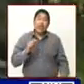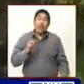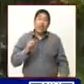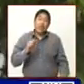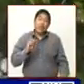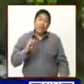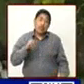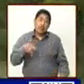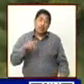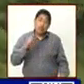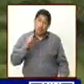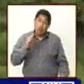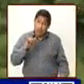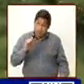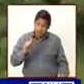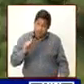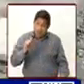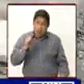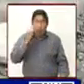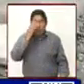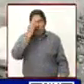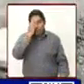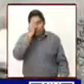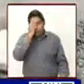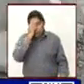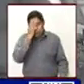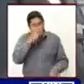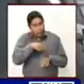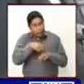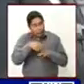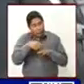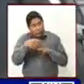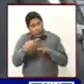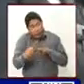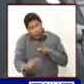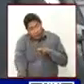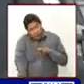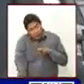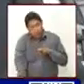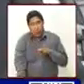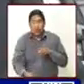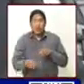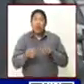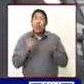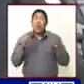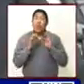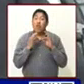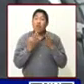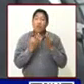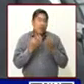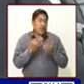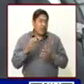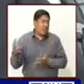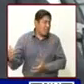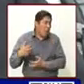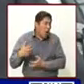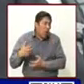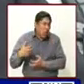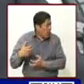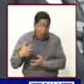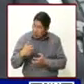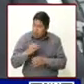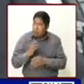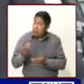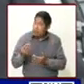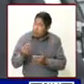en Coripata, se debe a un trágico accidente. Lamentablemente, los familiares impidieron trasladar el cuerpo sin vida hasta la